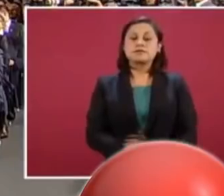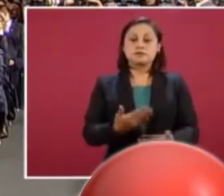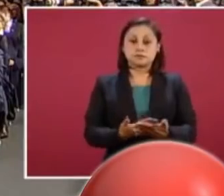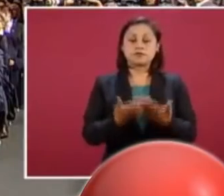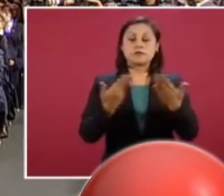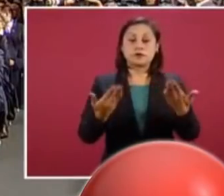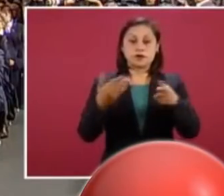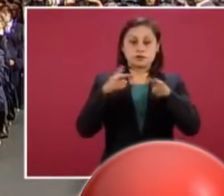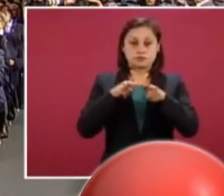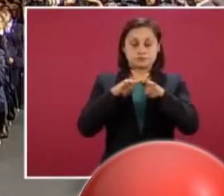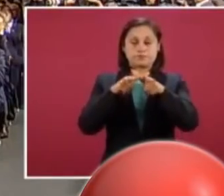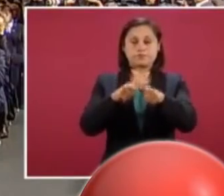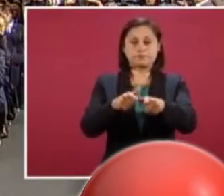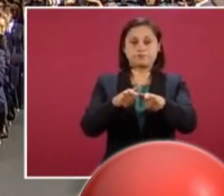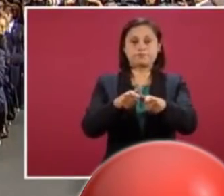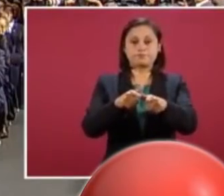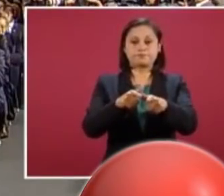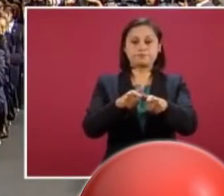a continuar con